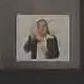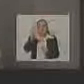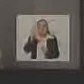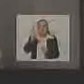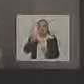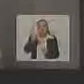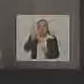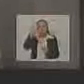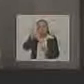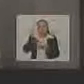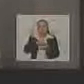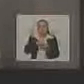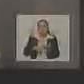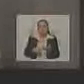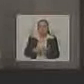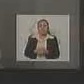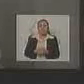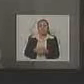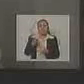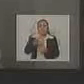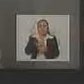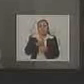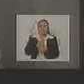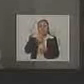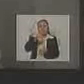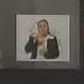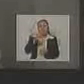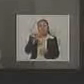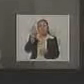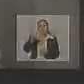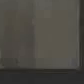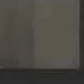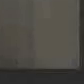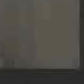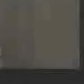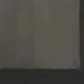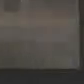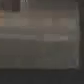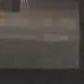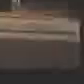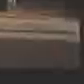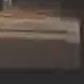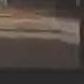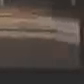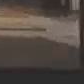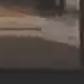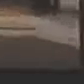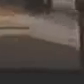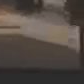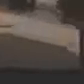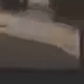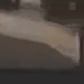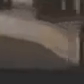pero pues le invitamos a hacerlo de manera informada. Hasta pronto. Gracias.